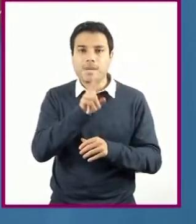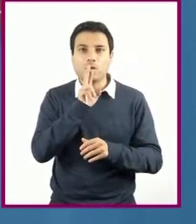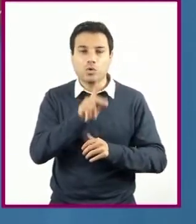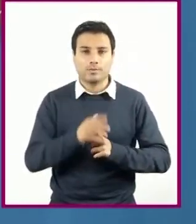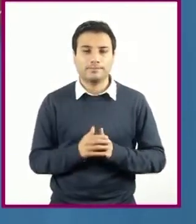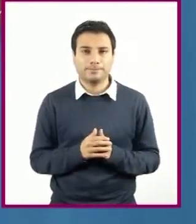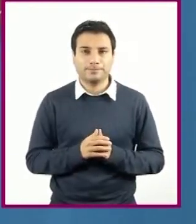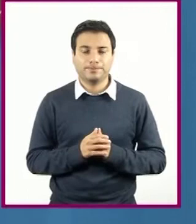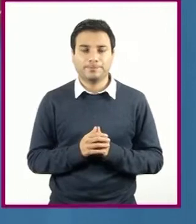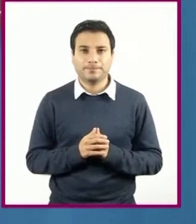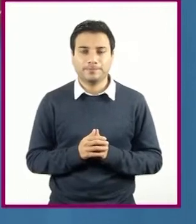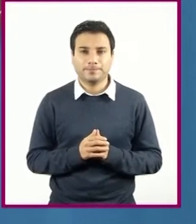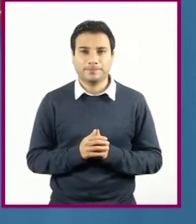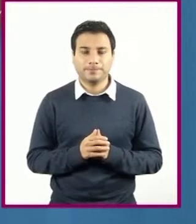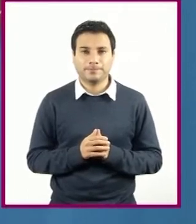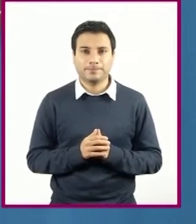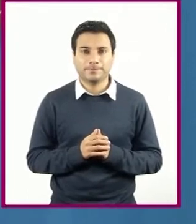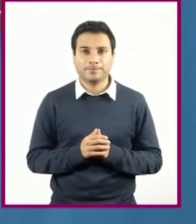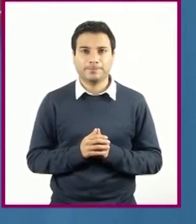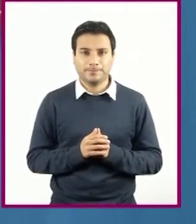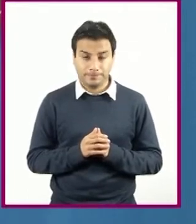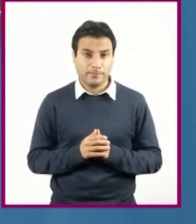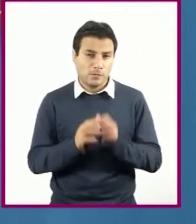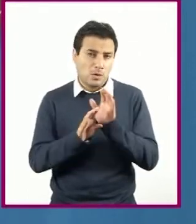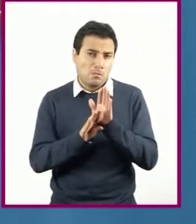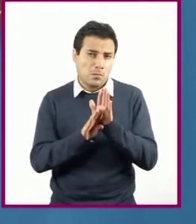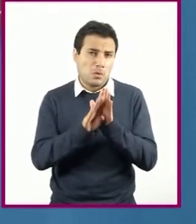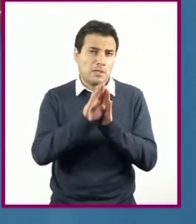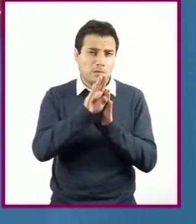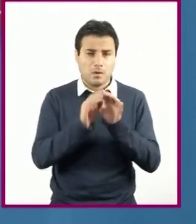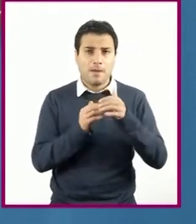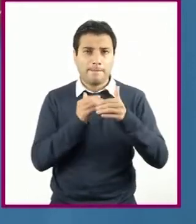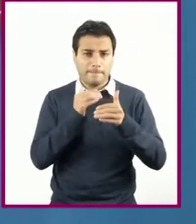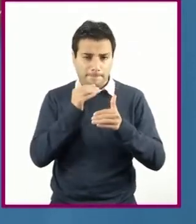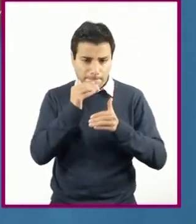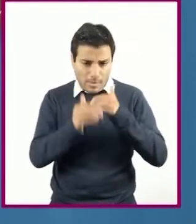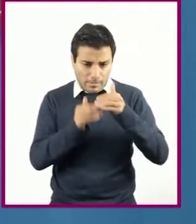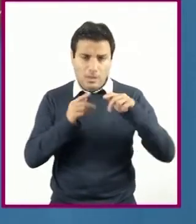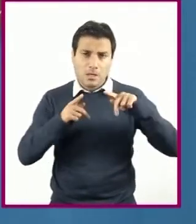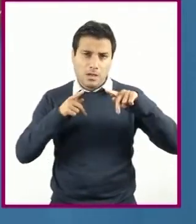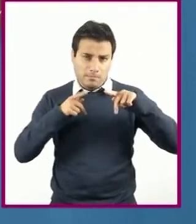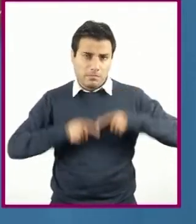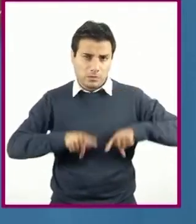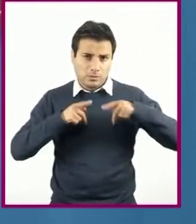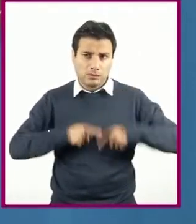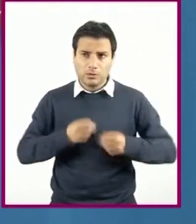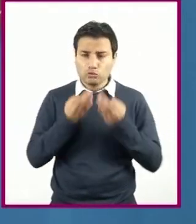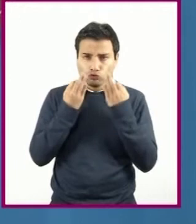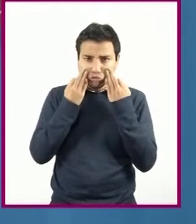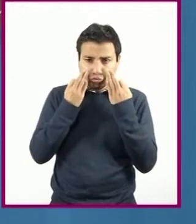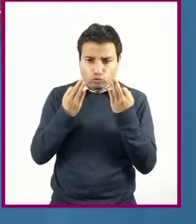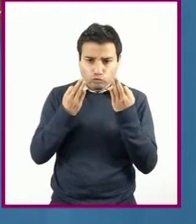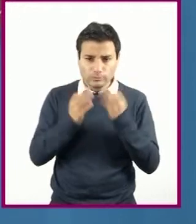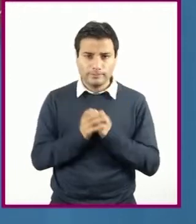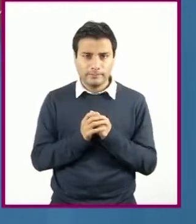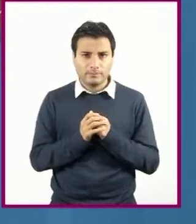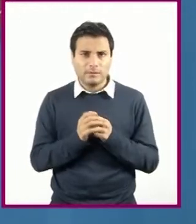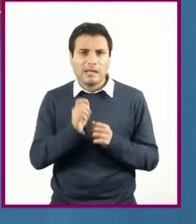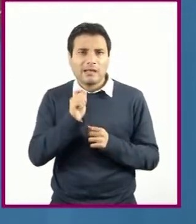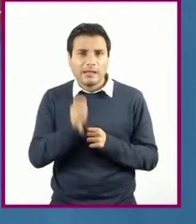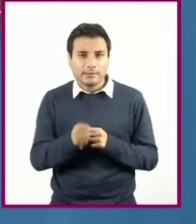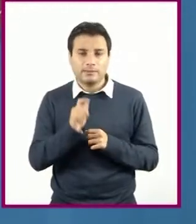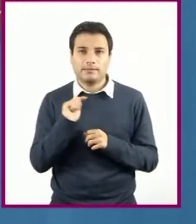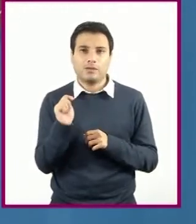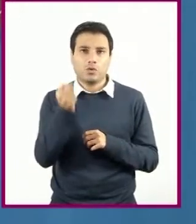al progreso. El progreso era especialmente evidente e innegable en la tecnología y en su